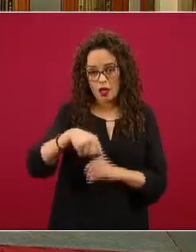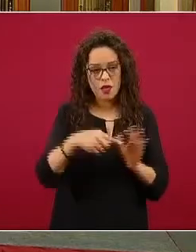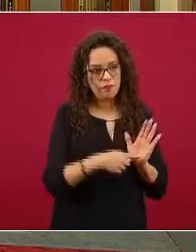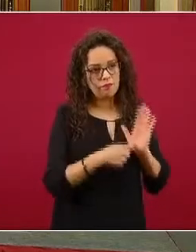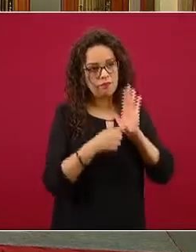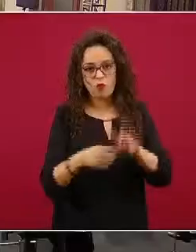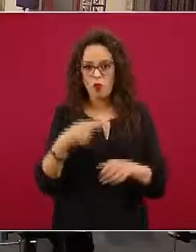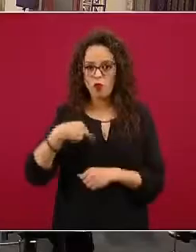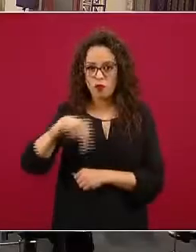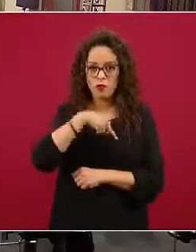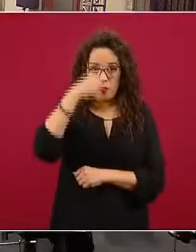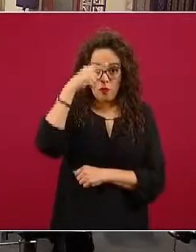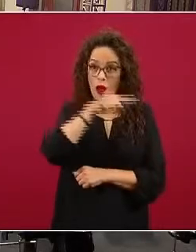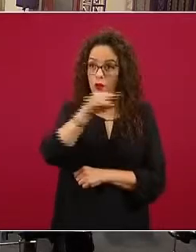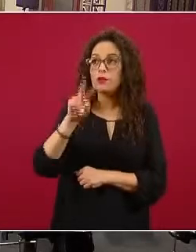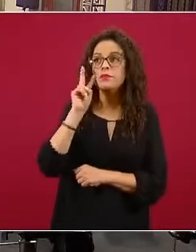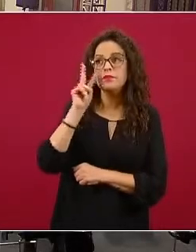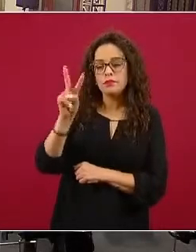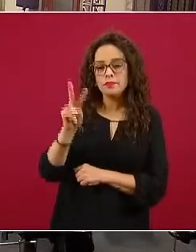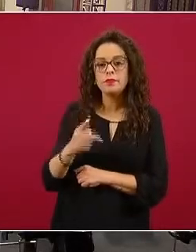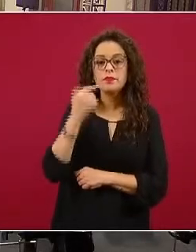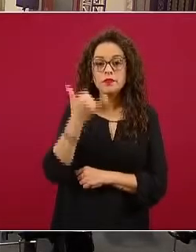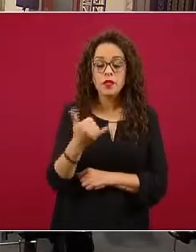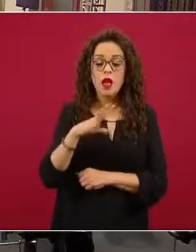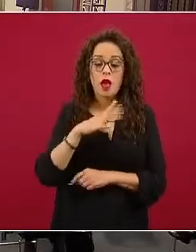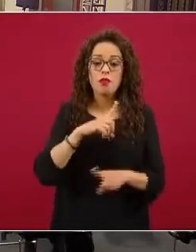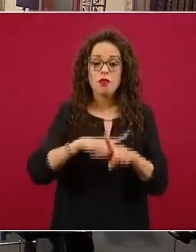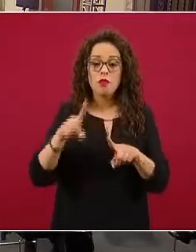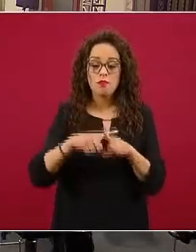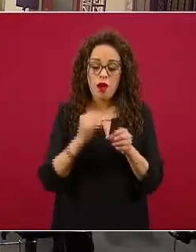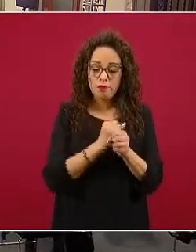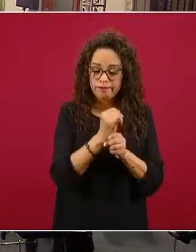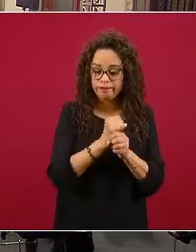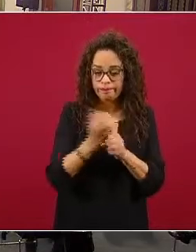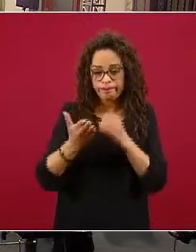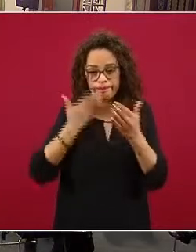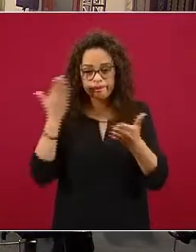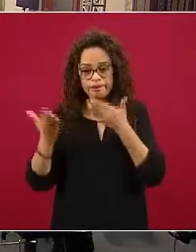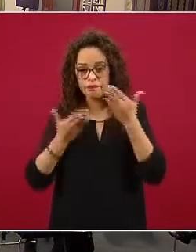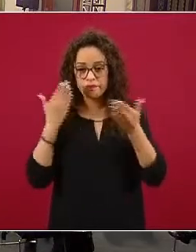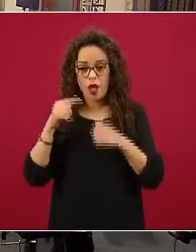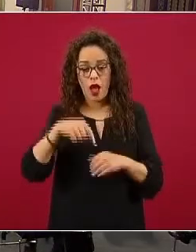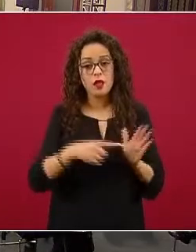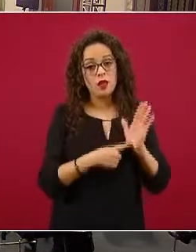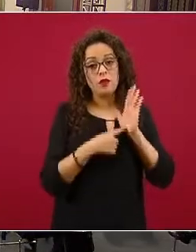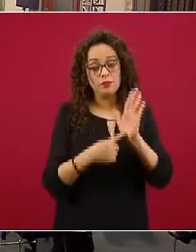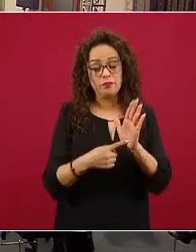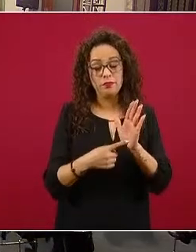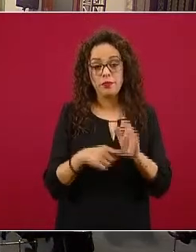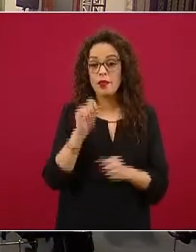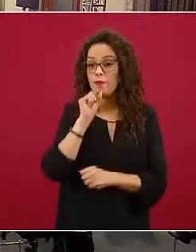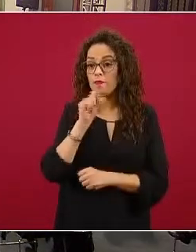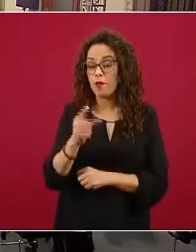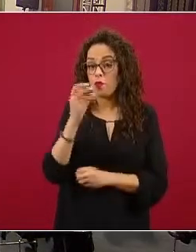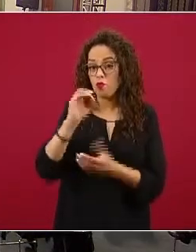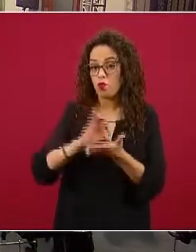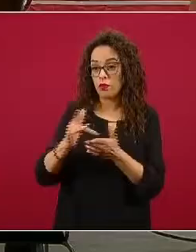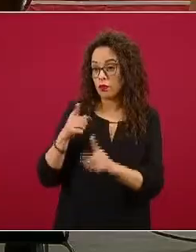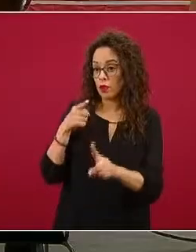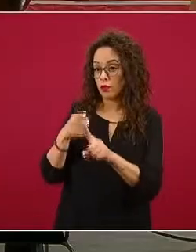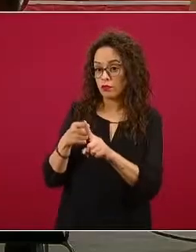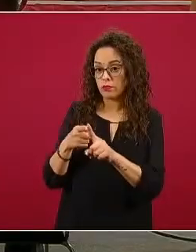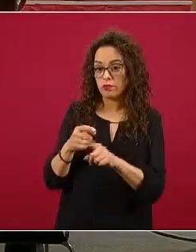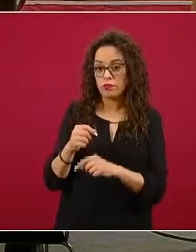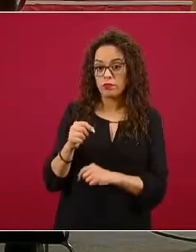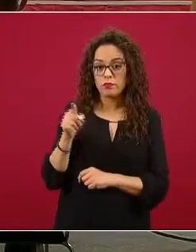que participan también en la realización de diversos análisis que aquí presentamos. En este caso, agradecemos específicamente al Instituto